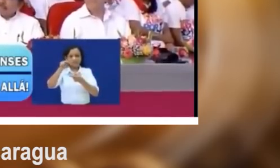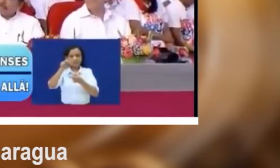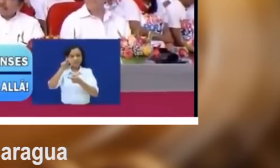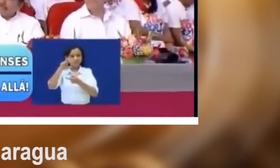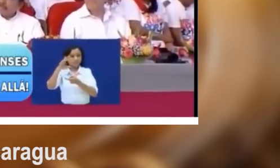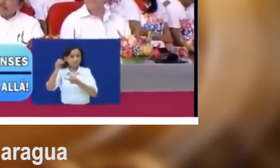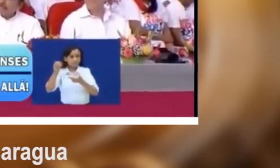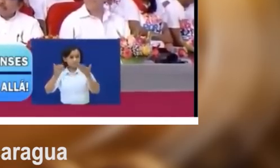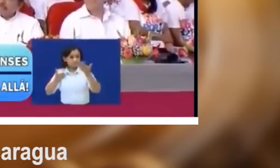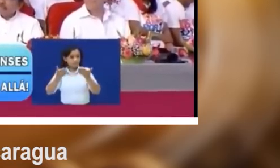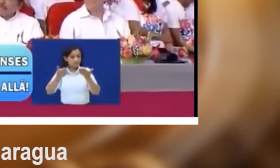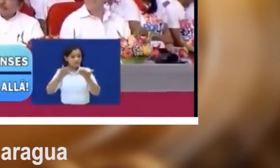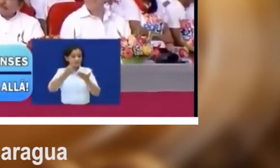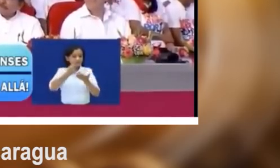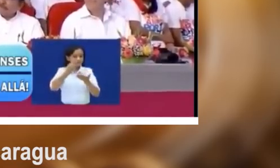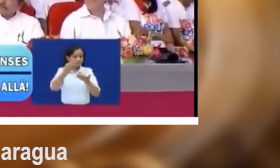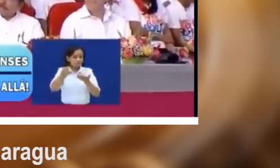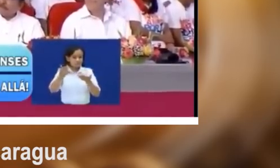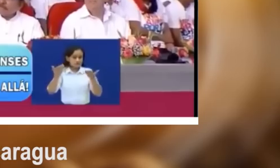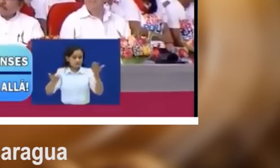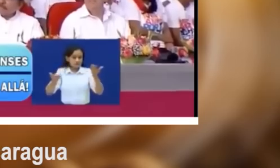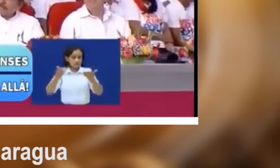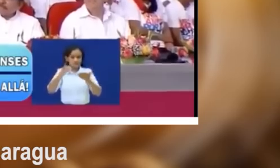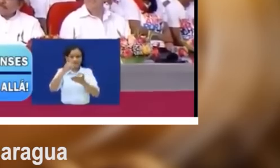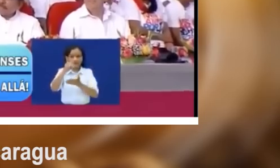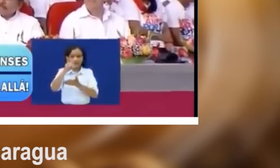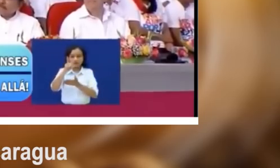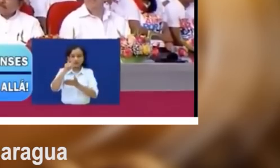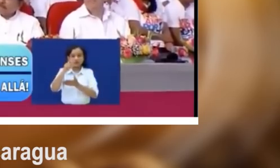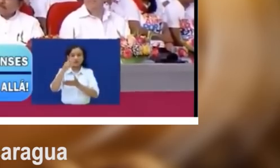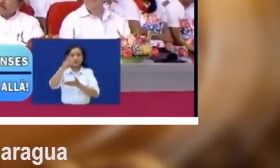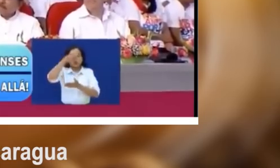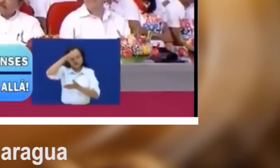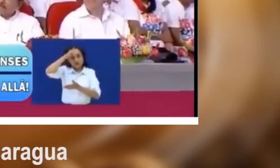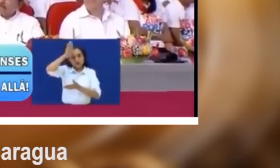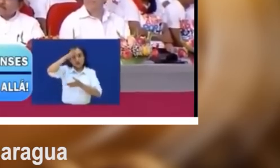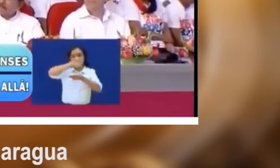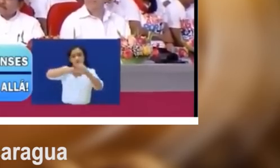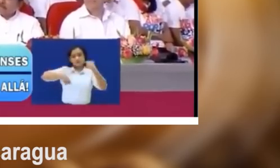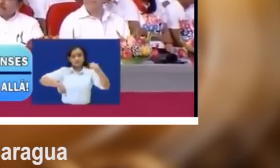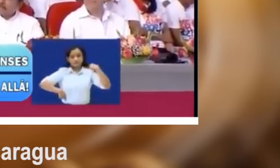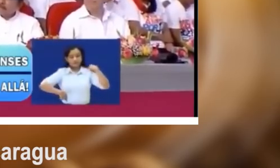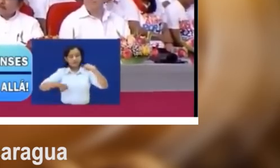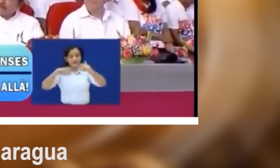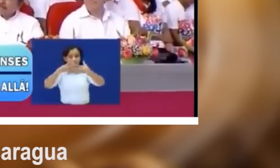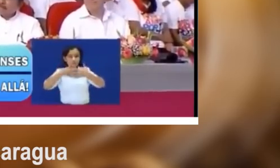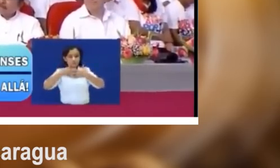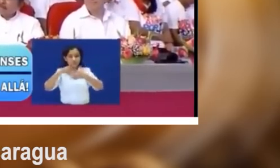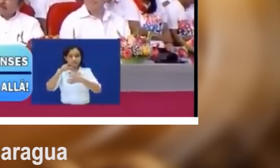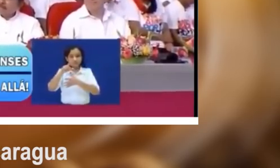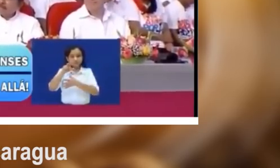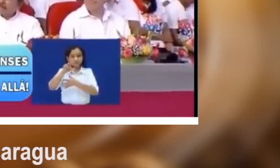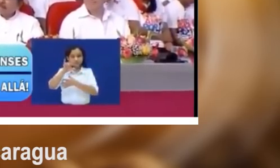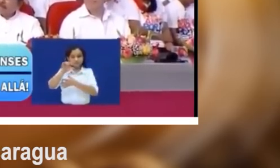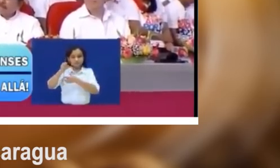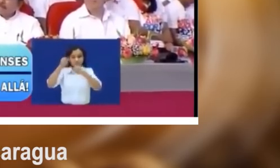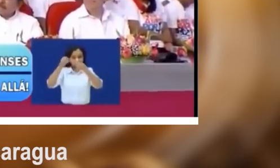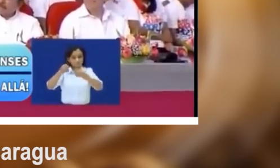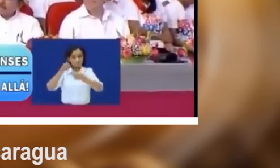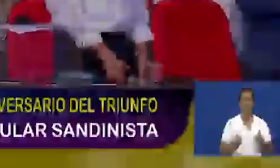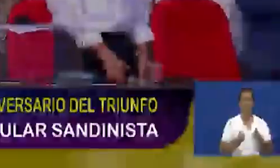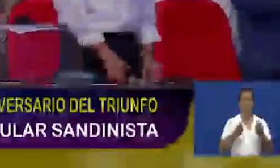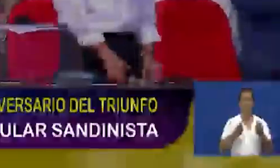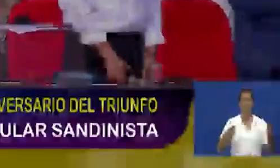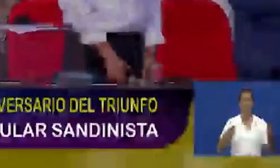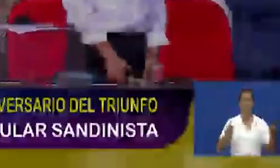de la asamblea general de Naciones Unidas la ecuatoriana María Fernández Espinoza en el 2017 dio su apoyo público a